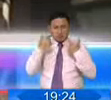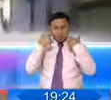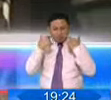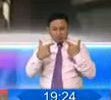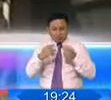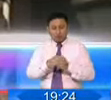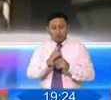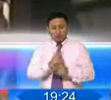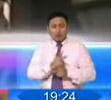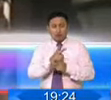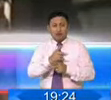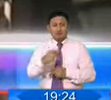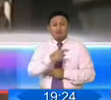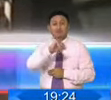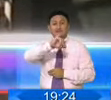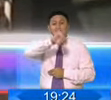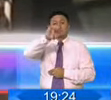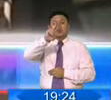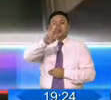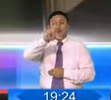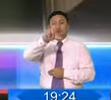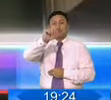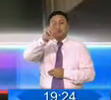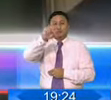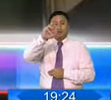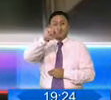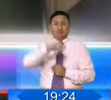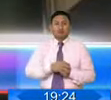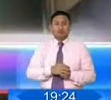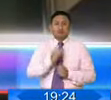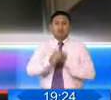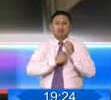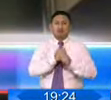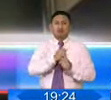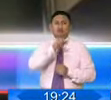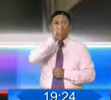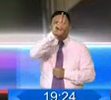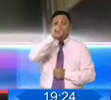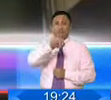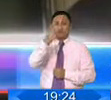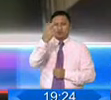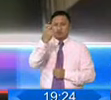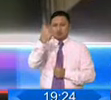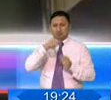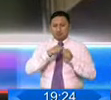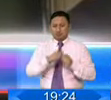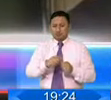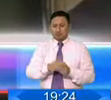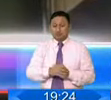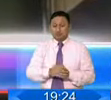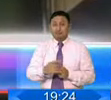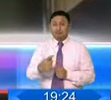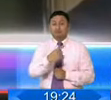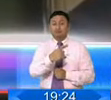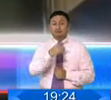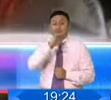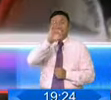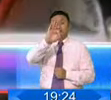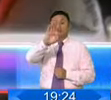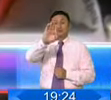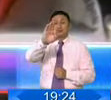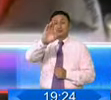protección al hacker Julian Assange, que se encuentra en la Embajada de Ecuador en Londres desde el año 2012. Gastos que, afirma Fernández de Córdoba, habrían